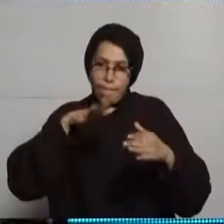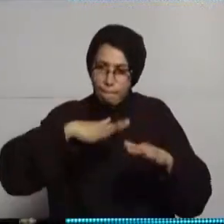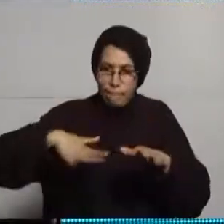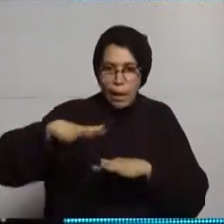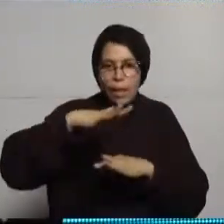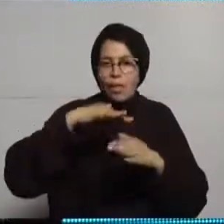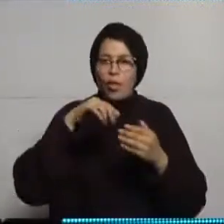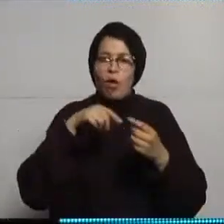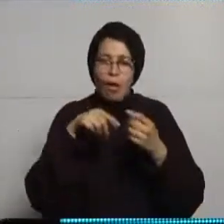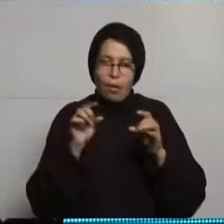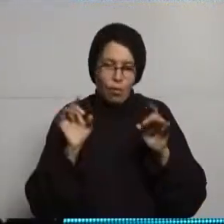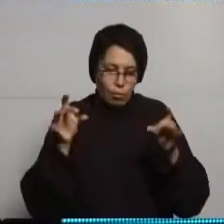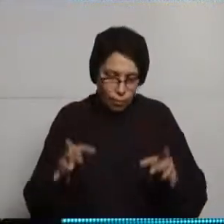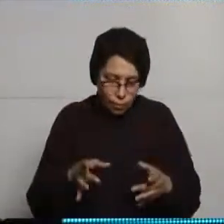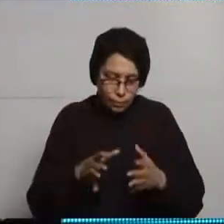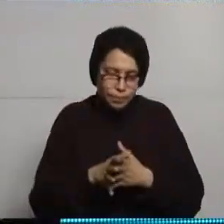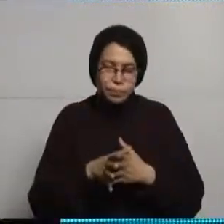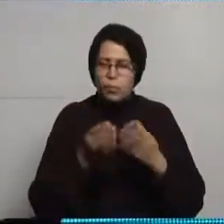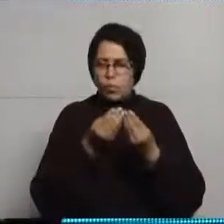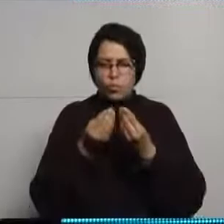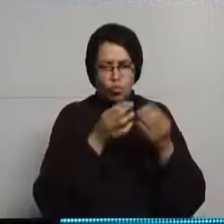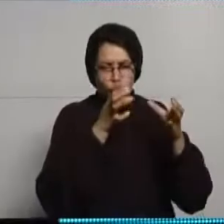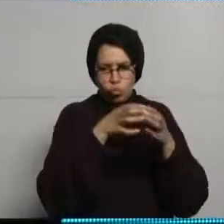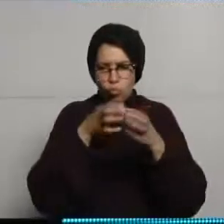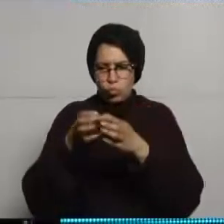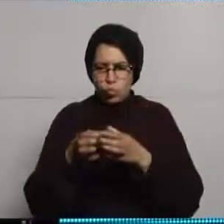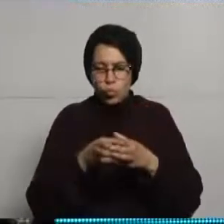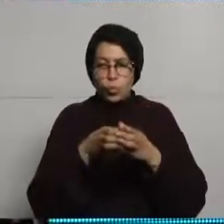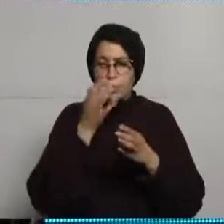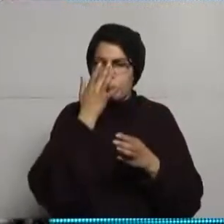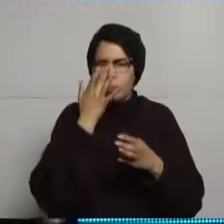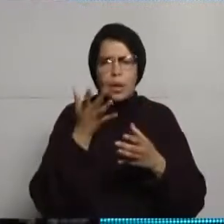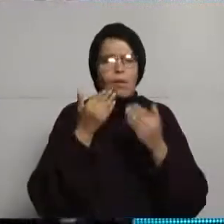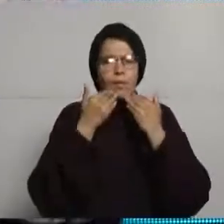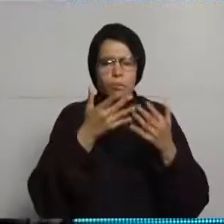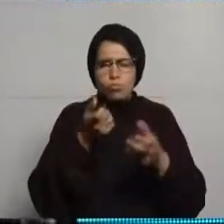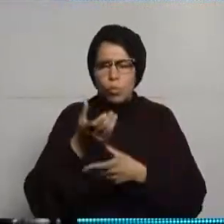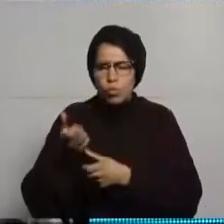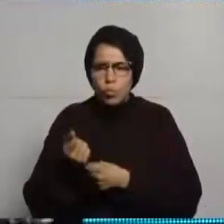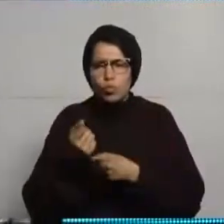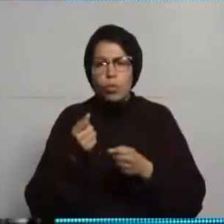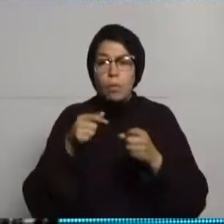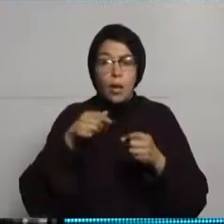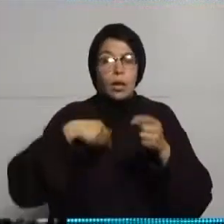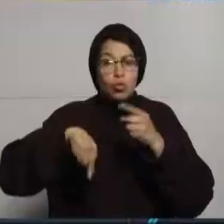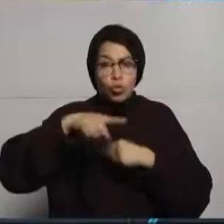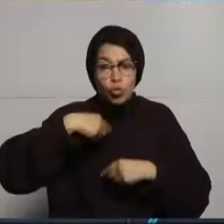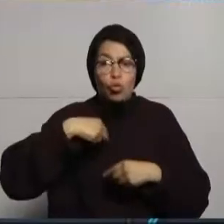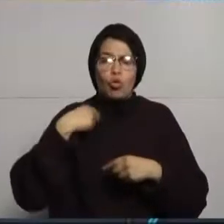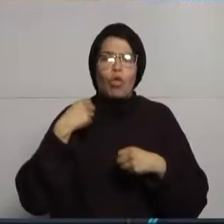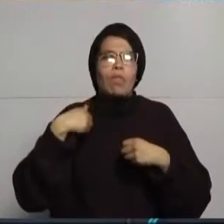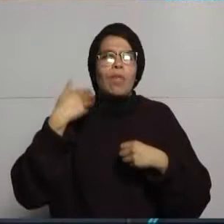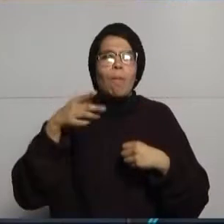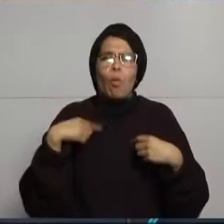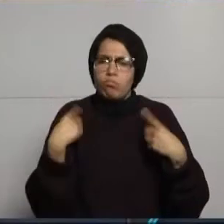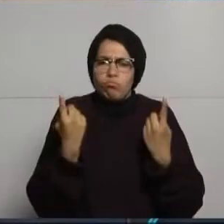olvidar, pero sé que son muchos colectivos, la verdad que fue impresionante el apoyo y todo lo que se fue generando para realmente poder llegar a formar